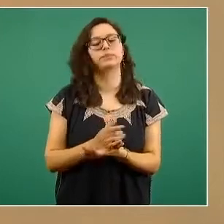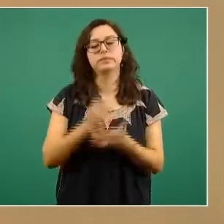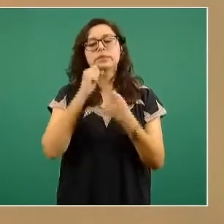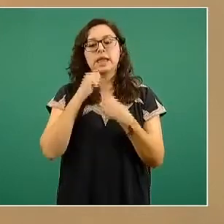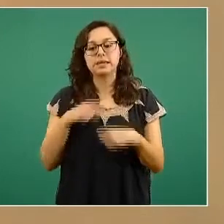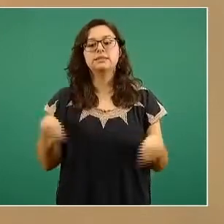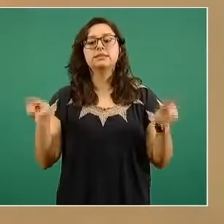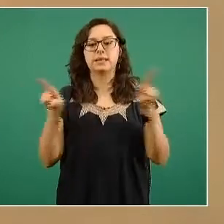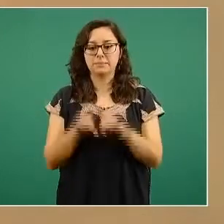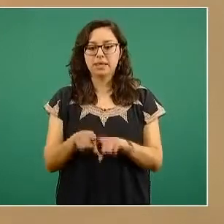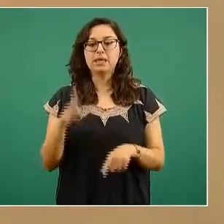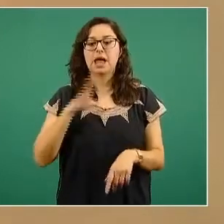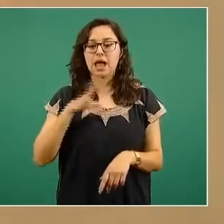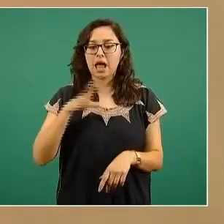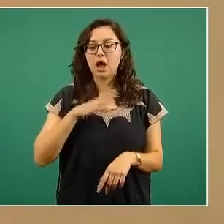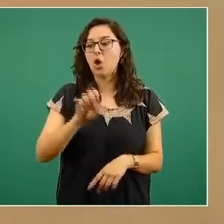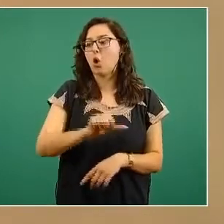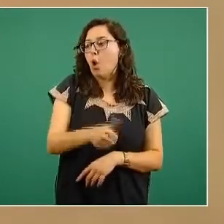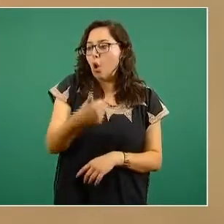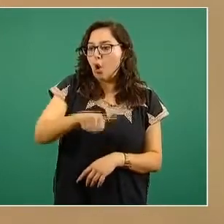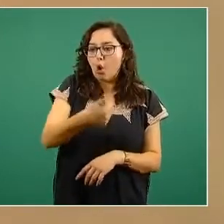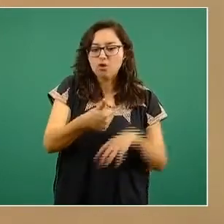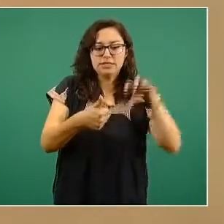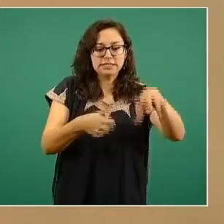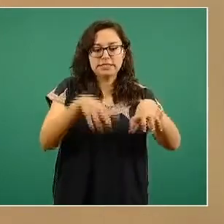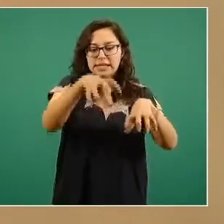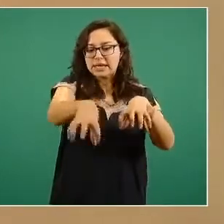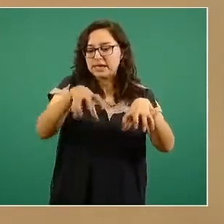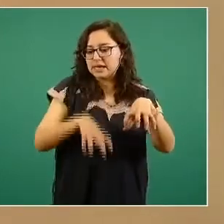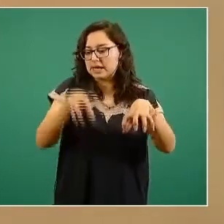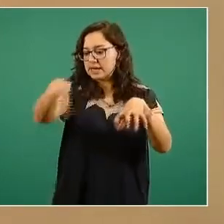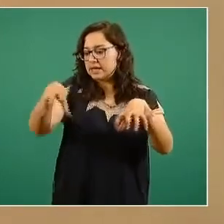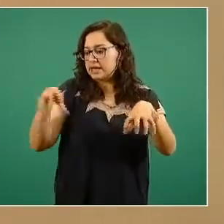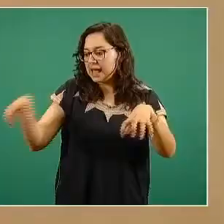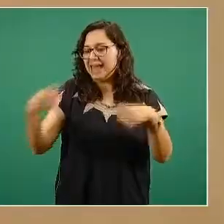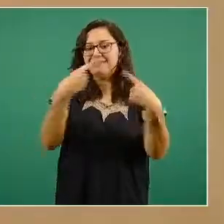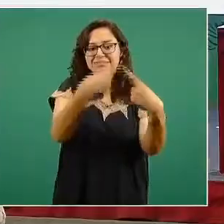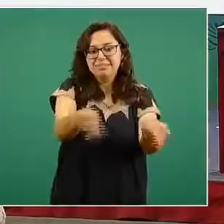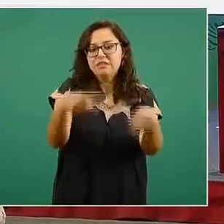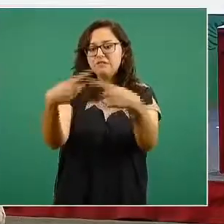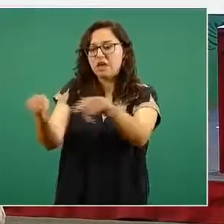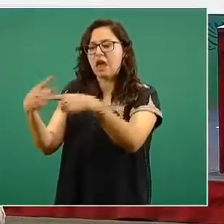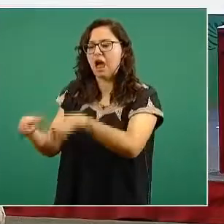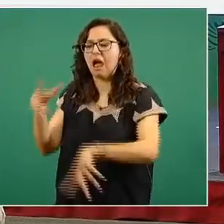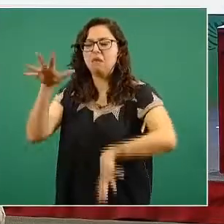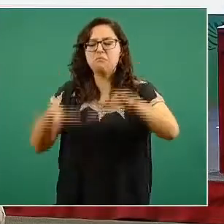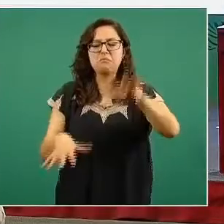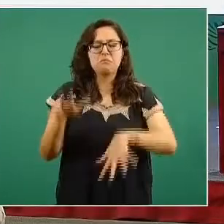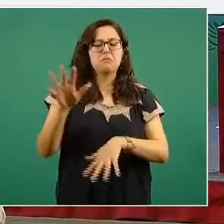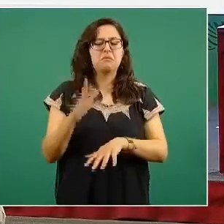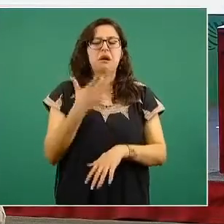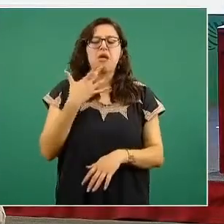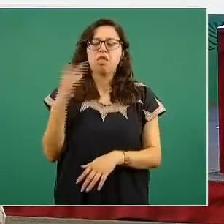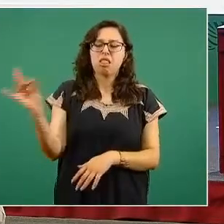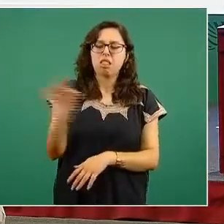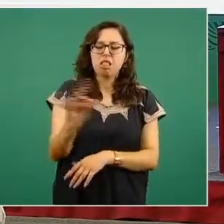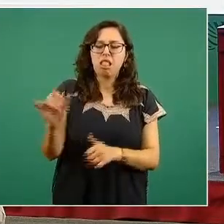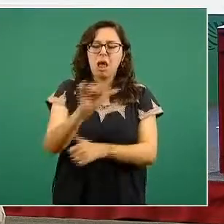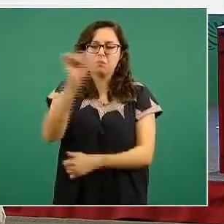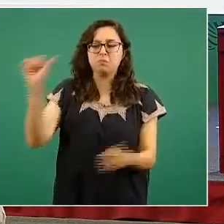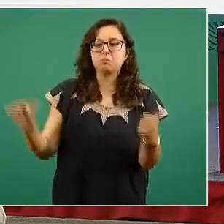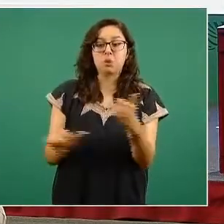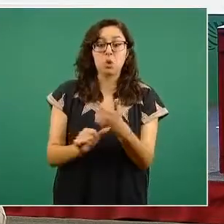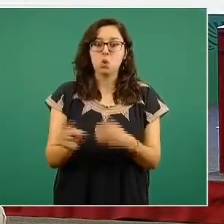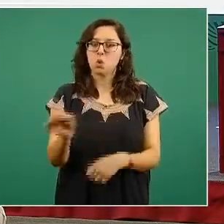también son 11 categorías laborales que incluyen a personal considerado a veces auxiliar o de apoyo. Nosotros lo consideramos